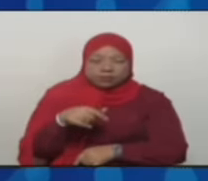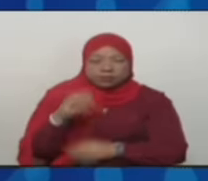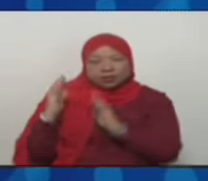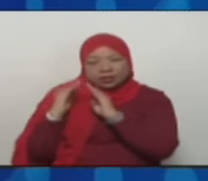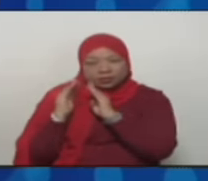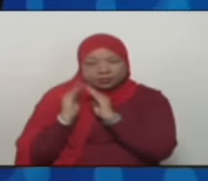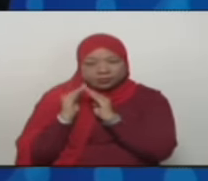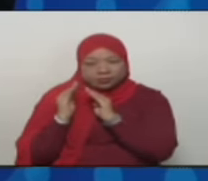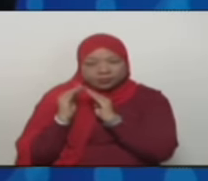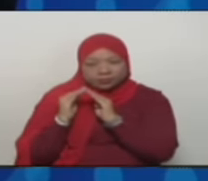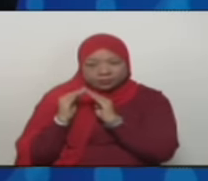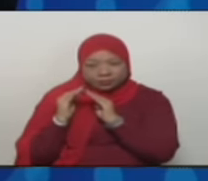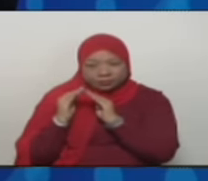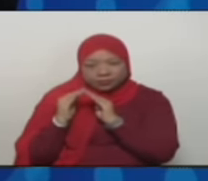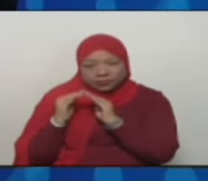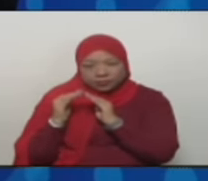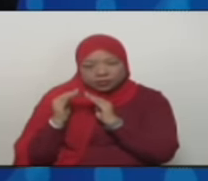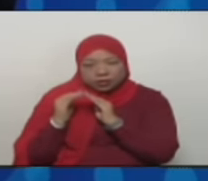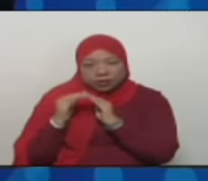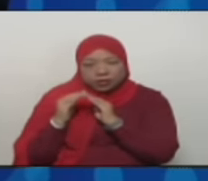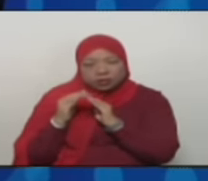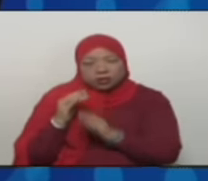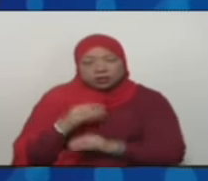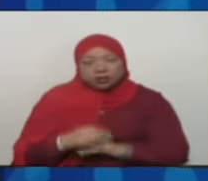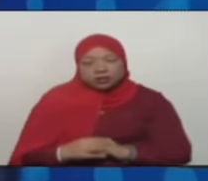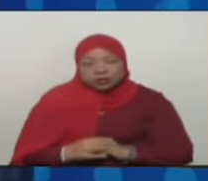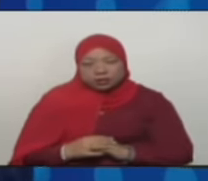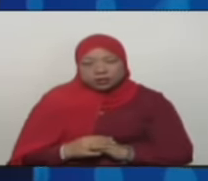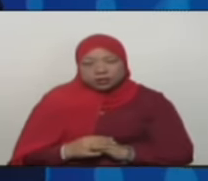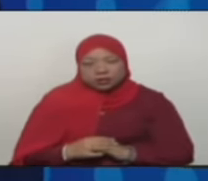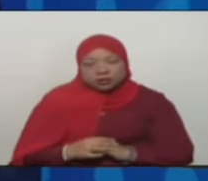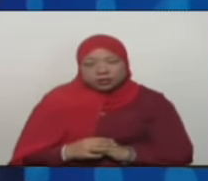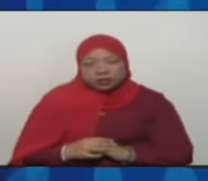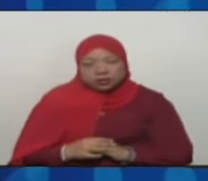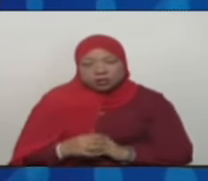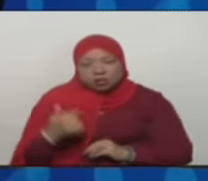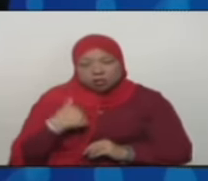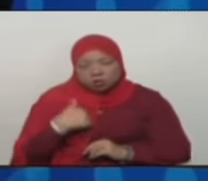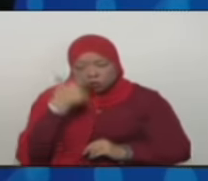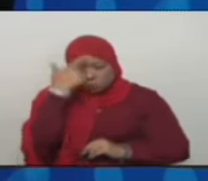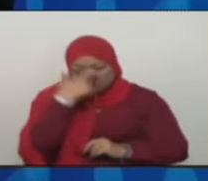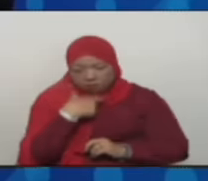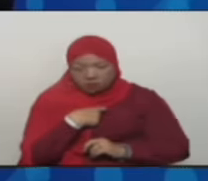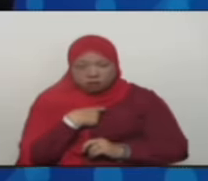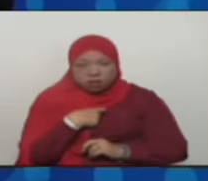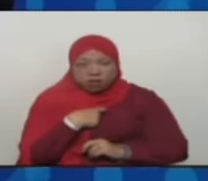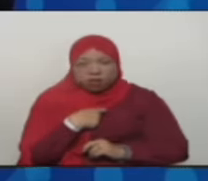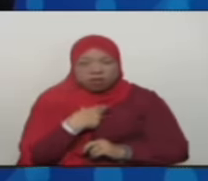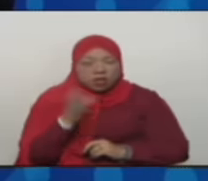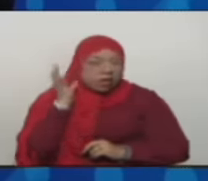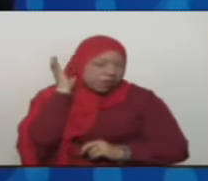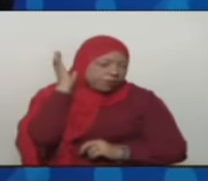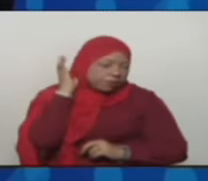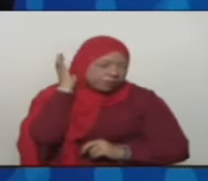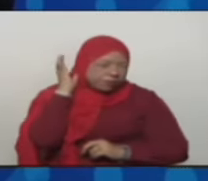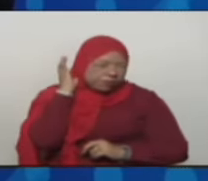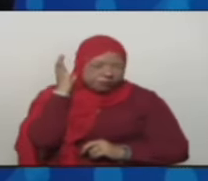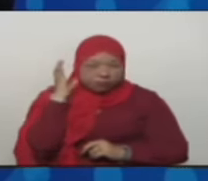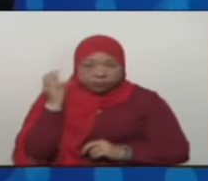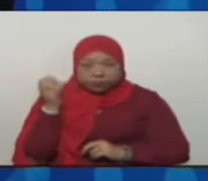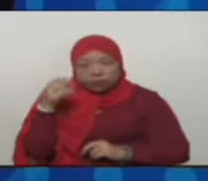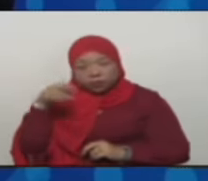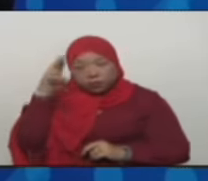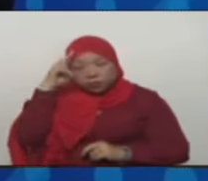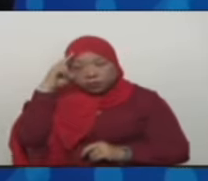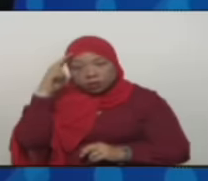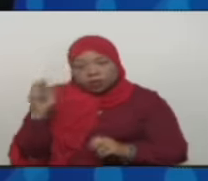casa, que tienes tú en tu casa, que tienes tú como persona, la conciencia superior,